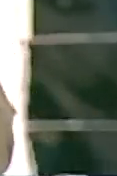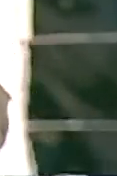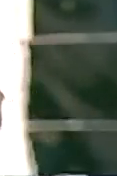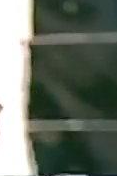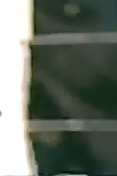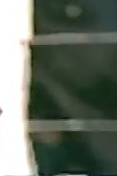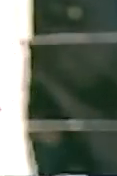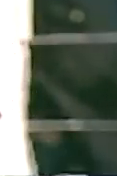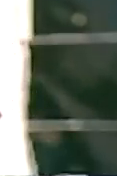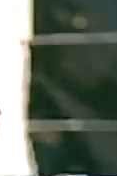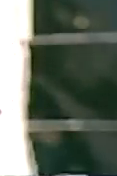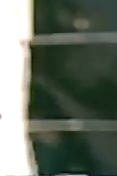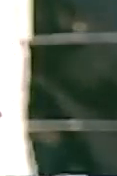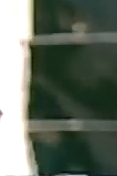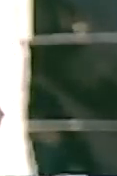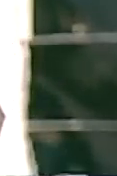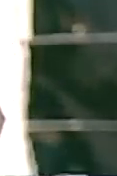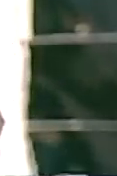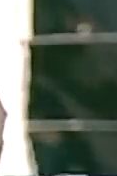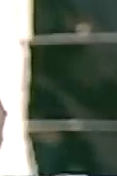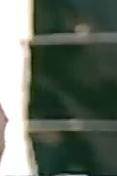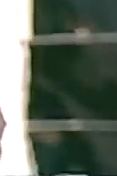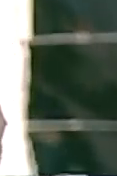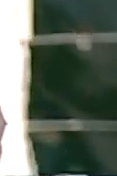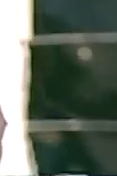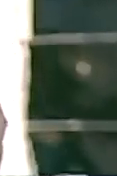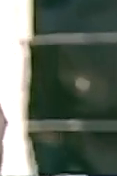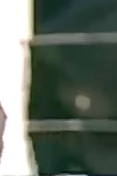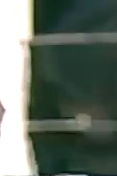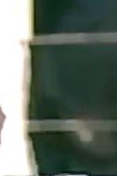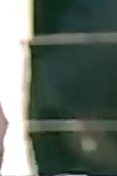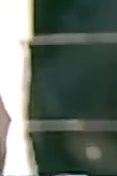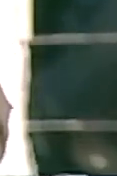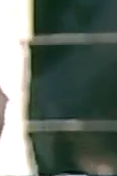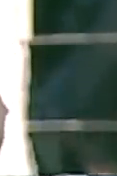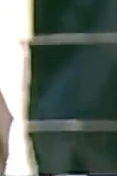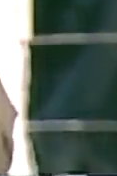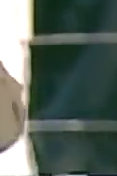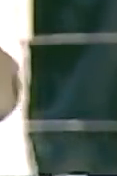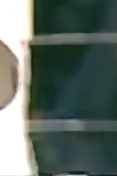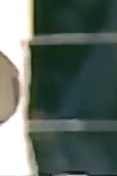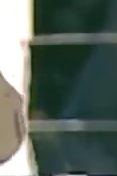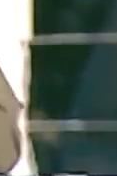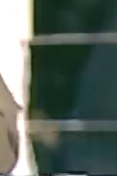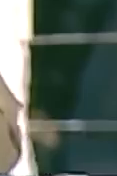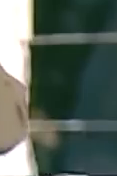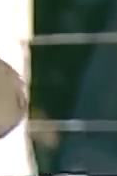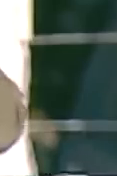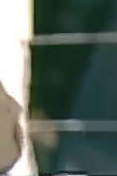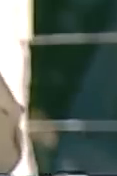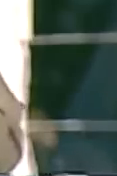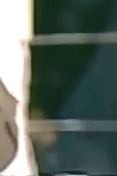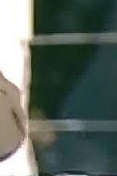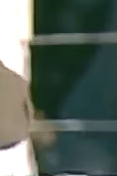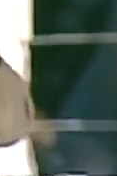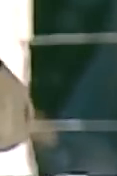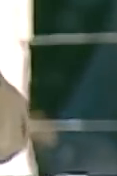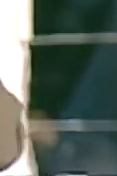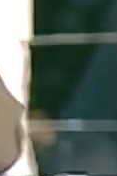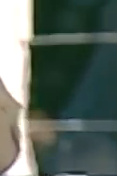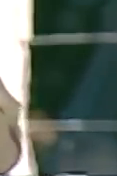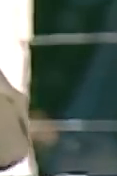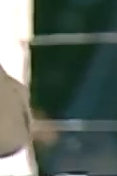quieras. Cada centavo que inyectamos en la tierra, los comuneros lo multiplican por mil en producto,